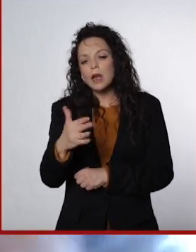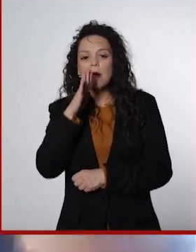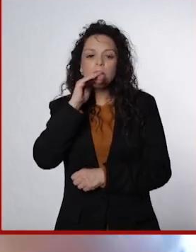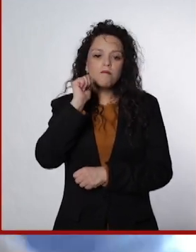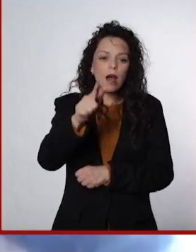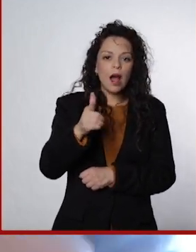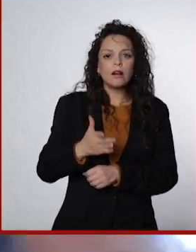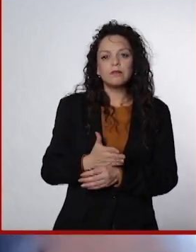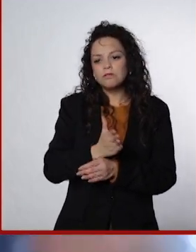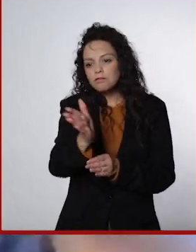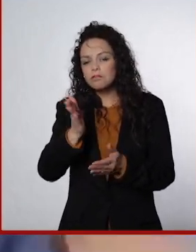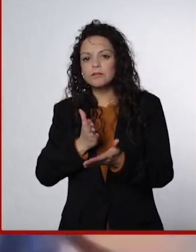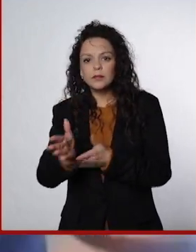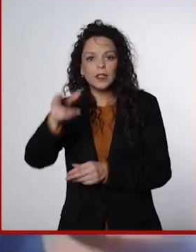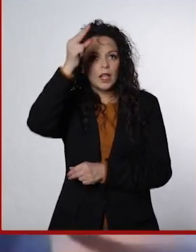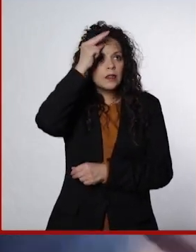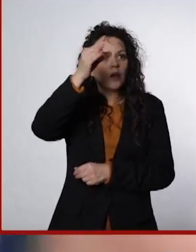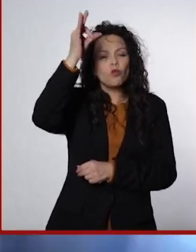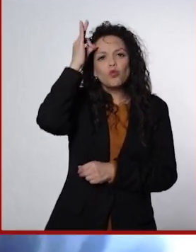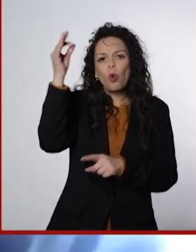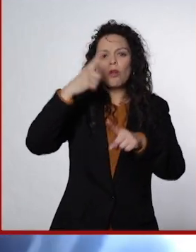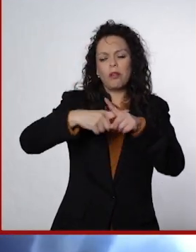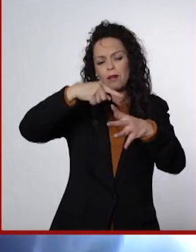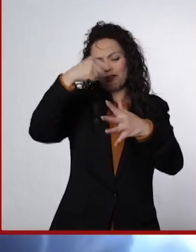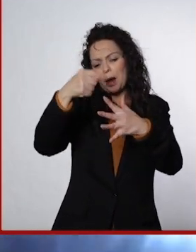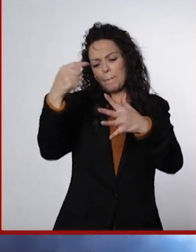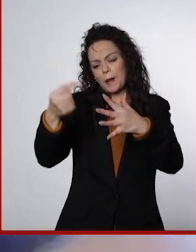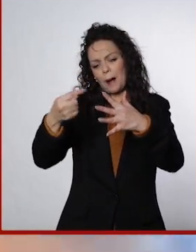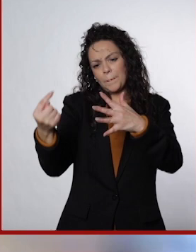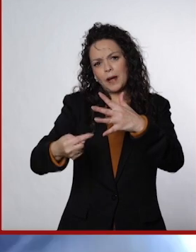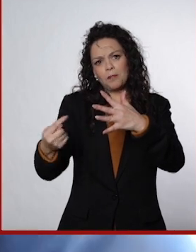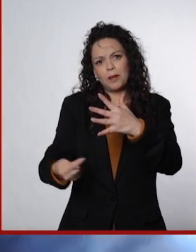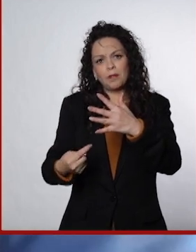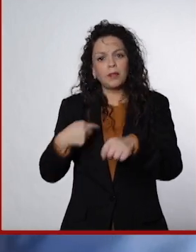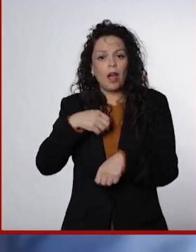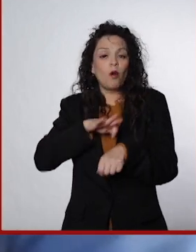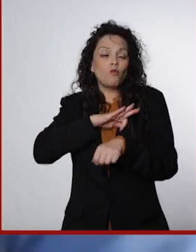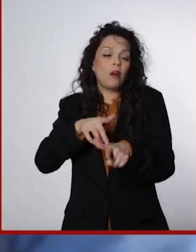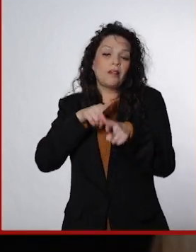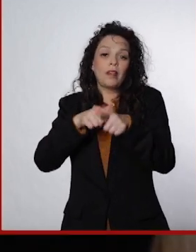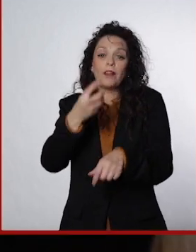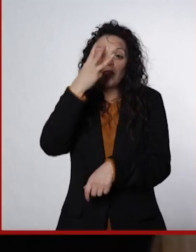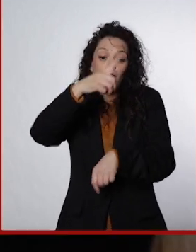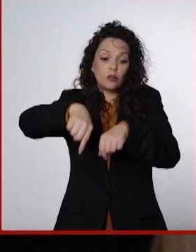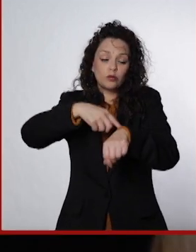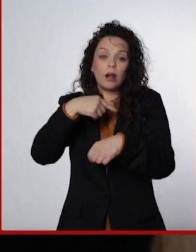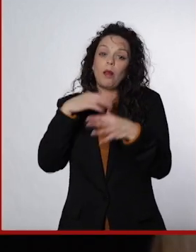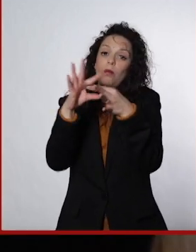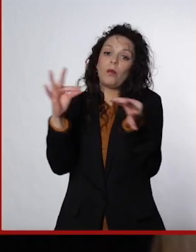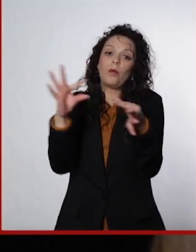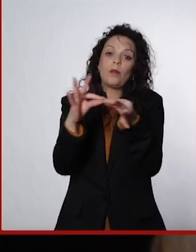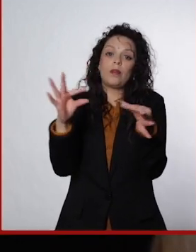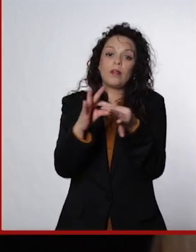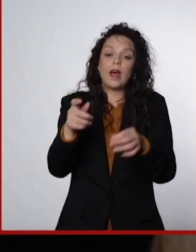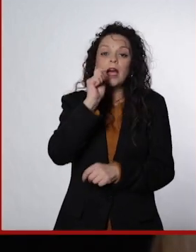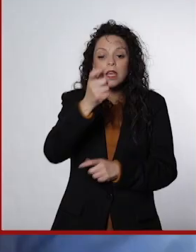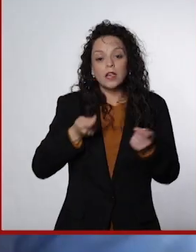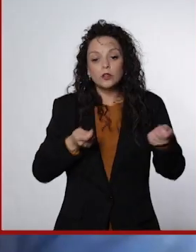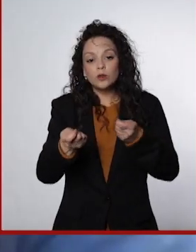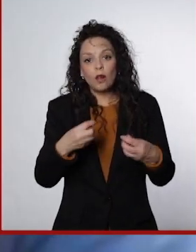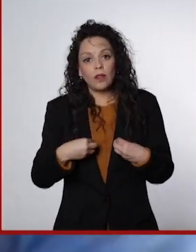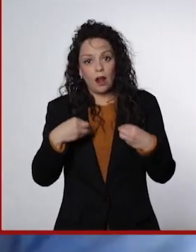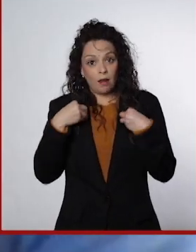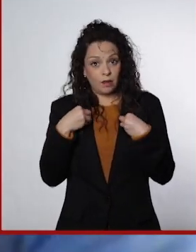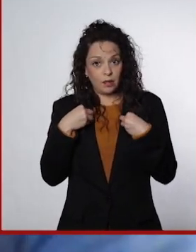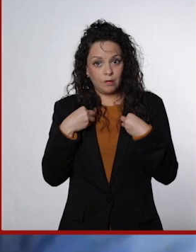incorrecto, inteligente, tonto, y me puedo seguir aquí 3 horas hablando del lenguaje dual o binario, que es lo que nos gobierna. Así que ahora cuando haces algo te